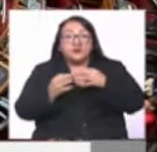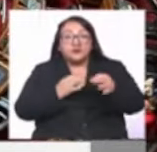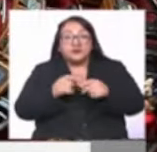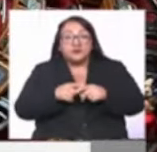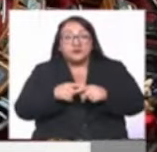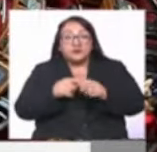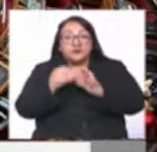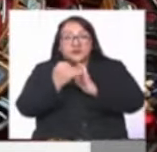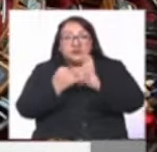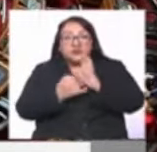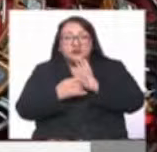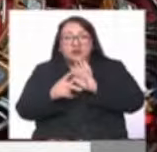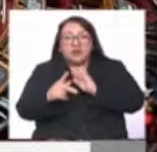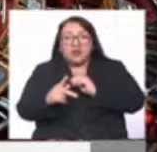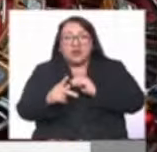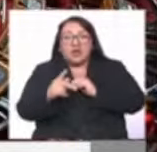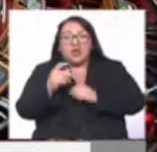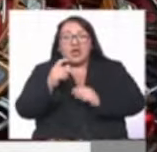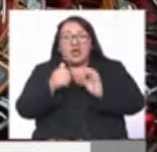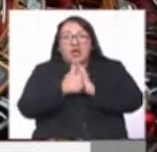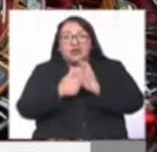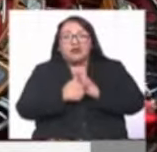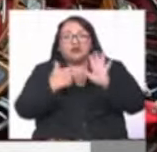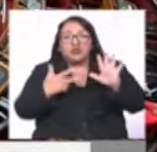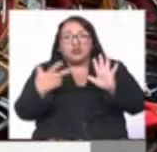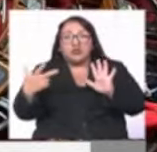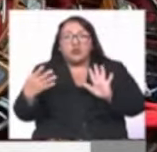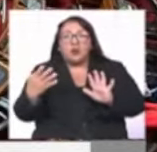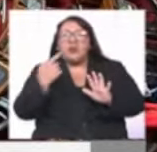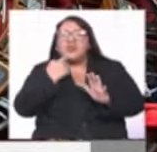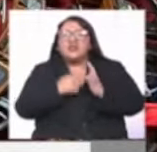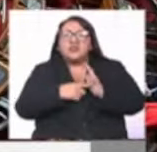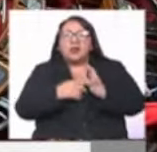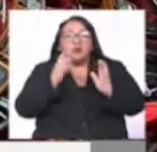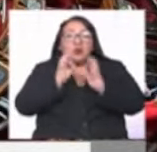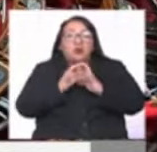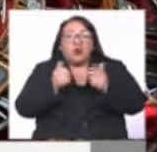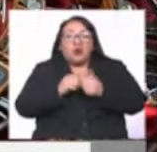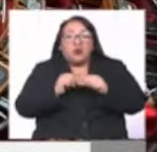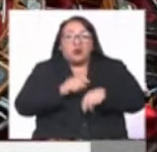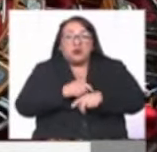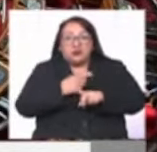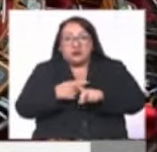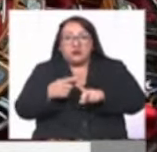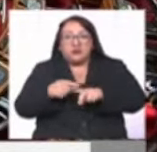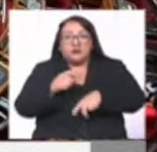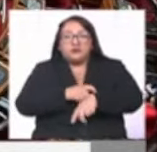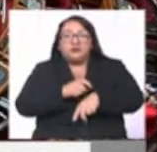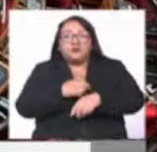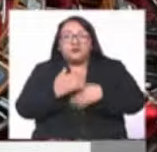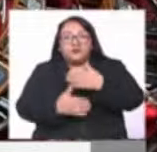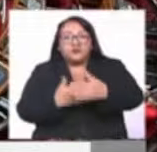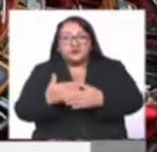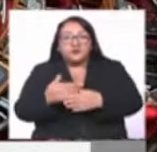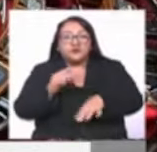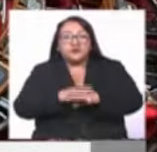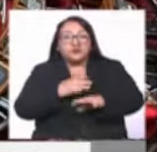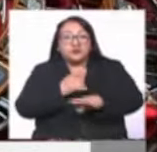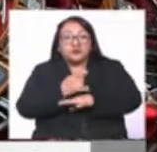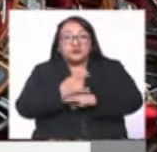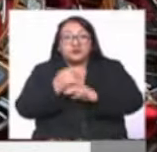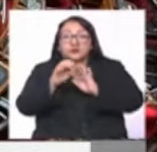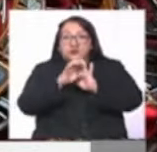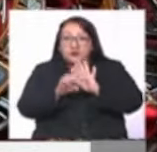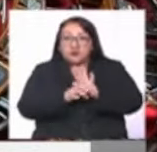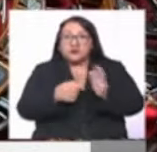inciso K del artículo 89 ahí se señala que durante las diferentes etapas del procedimiento de acusación